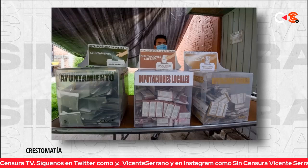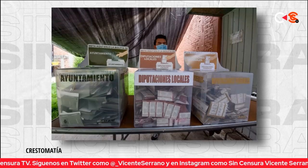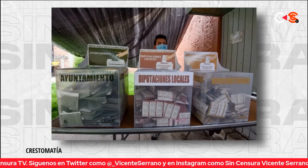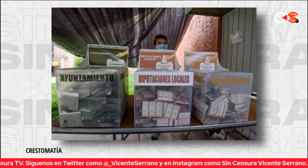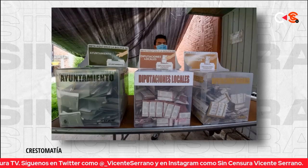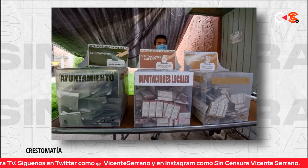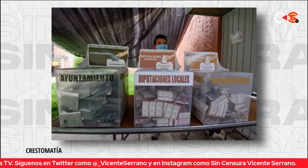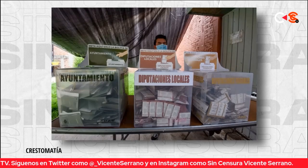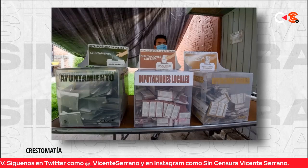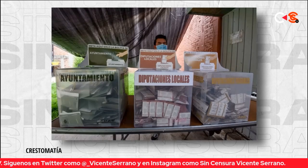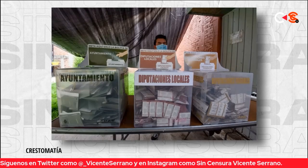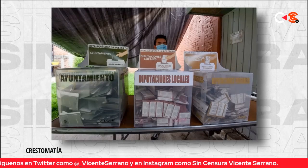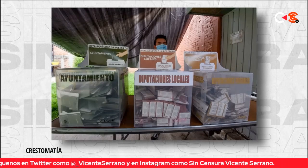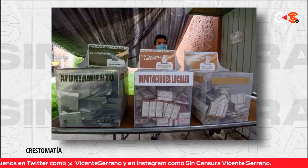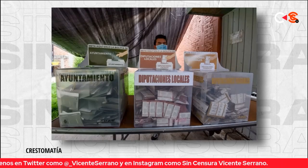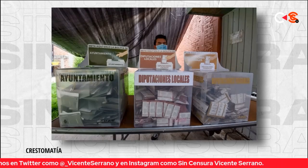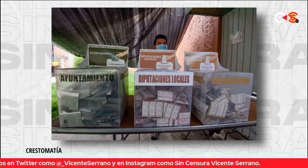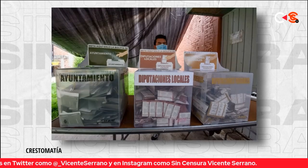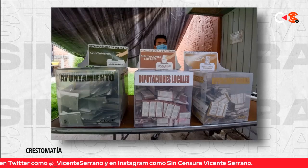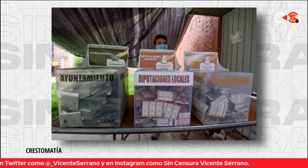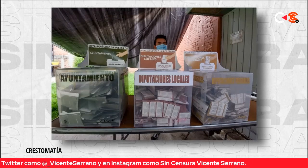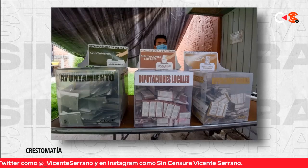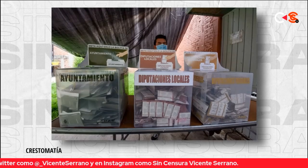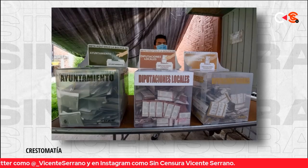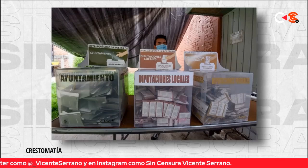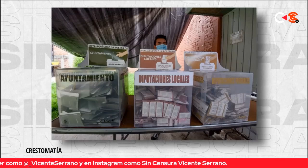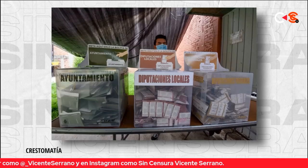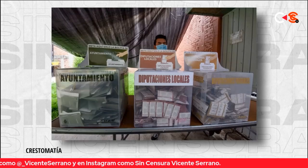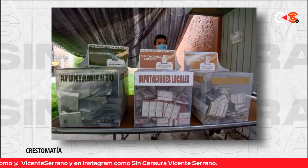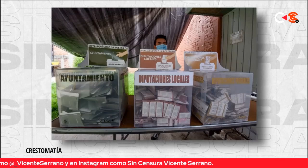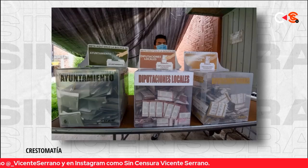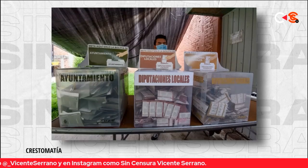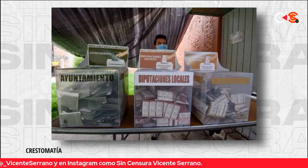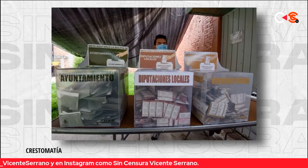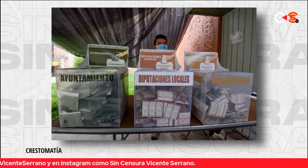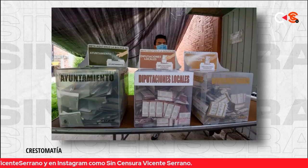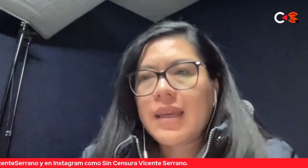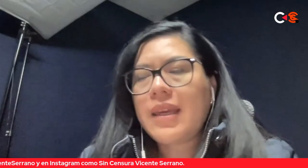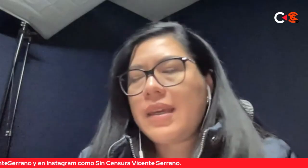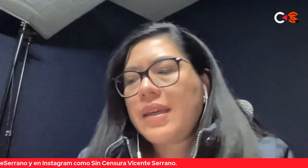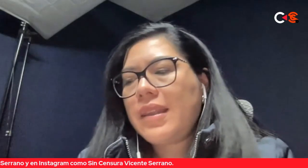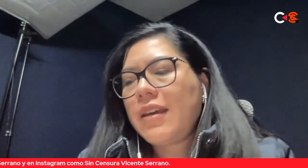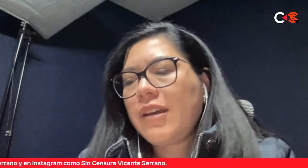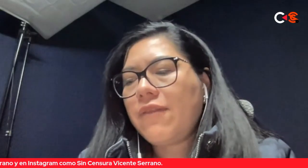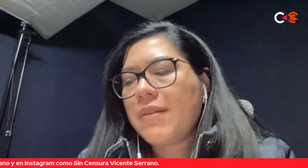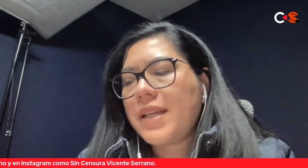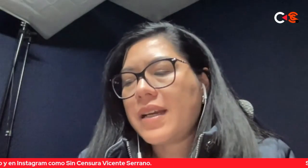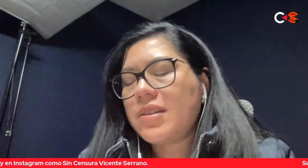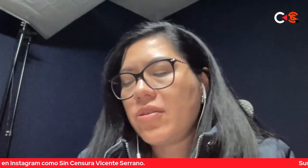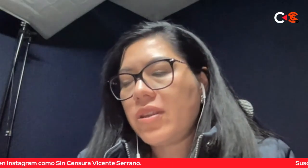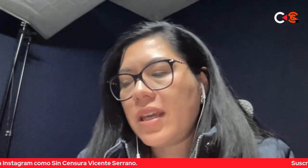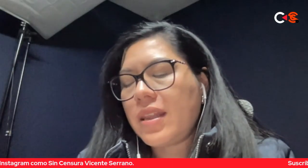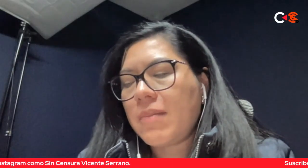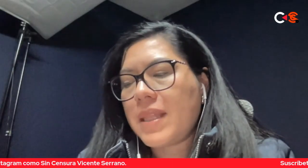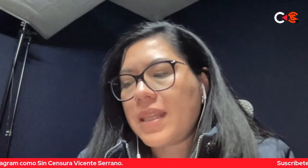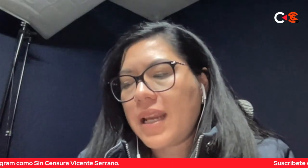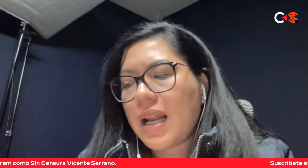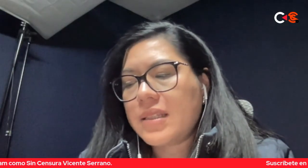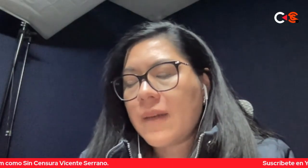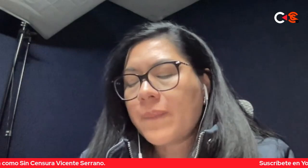otra casilla con otro nombre, evidentemente con una manipulación del padrón electoral, pues